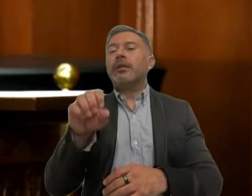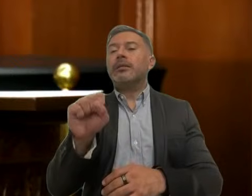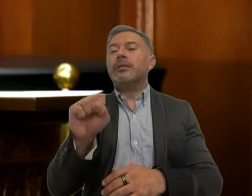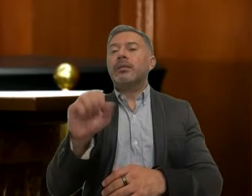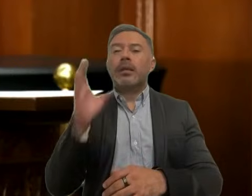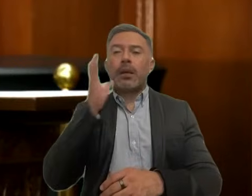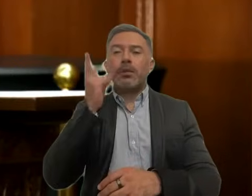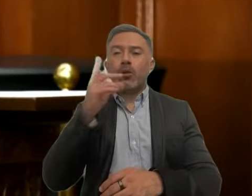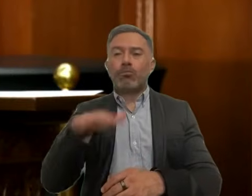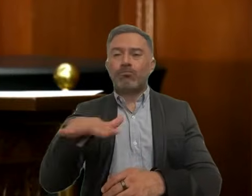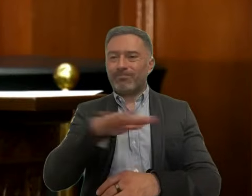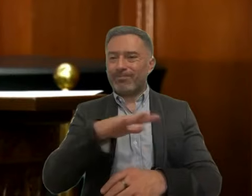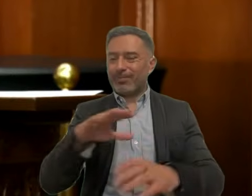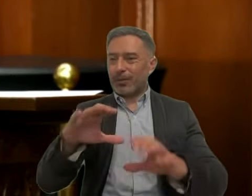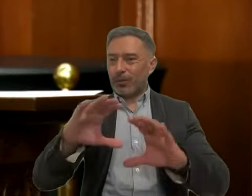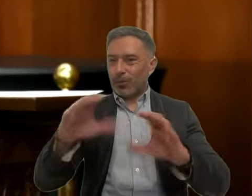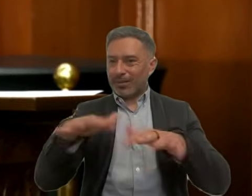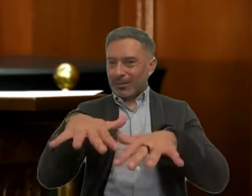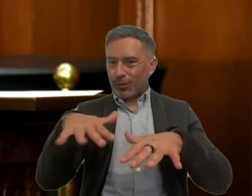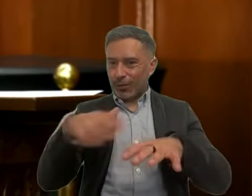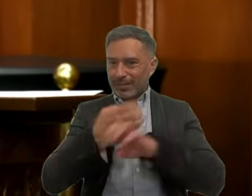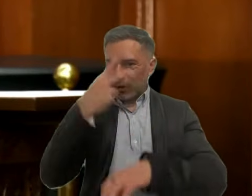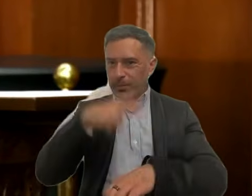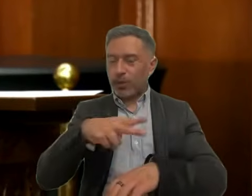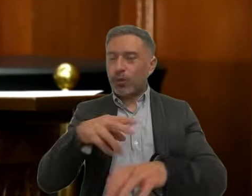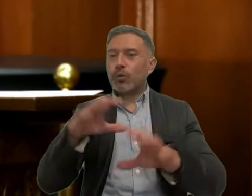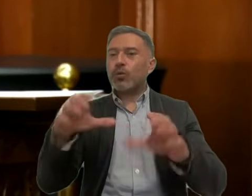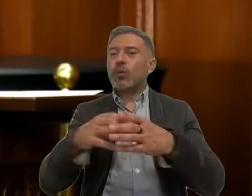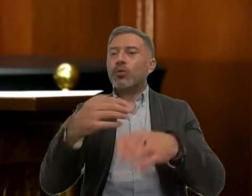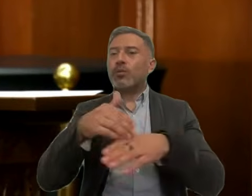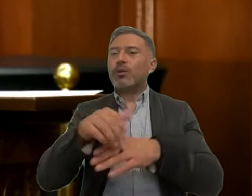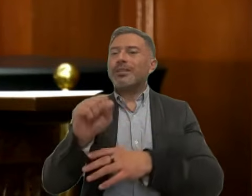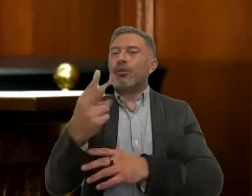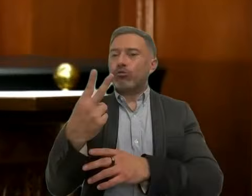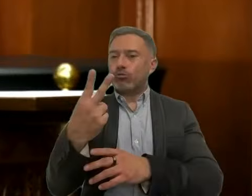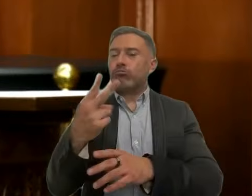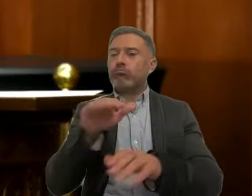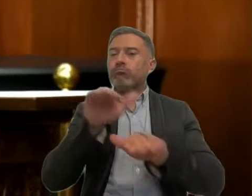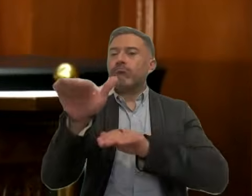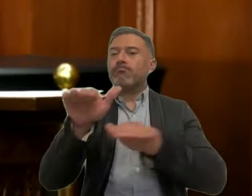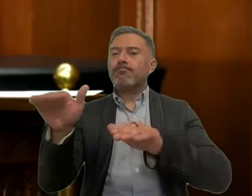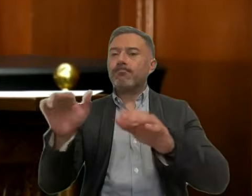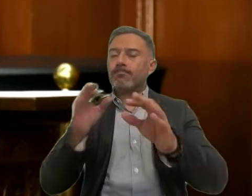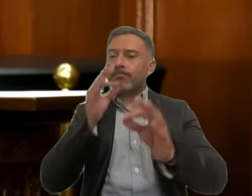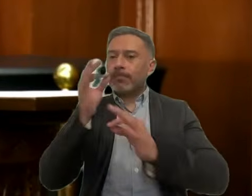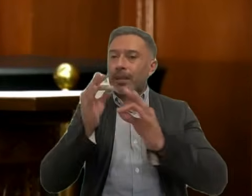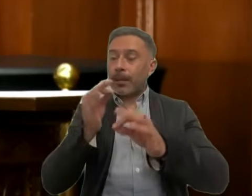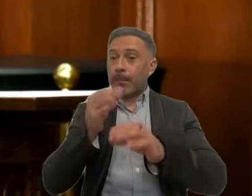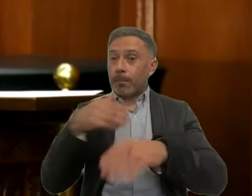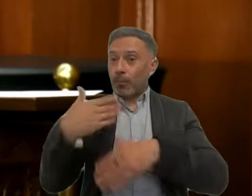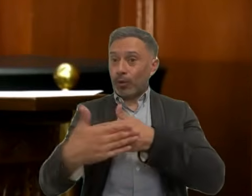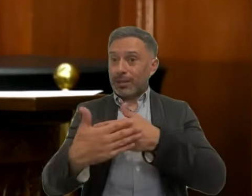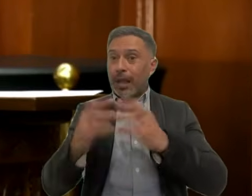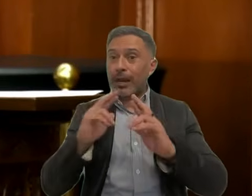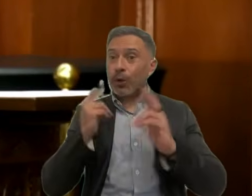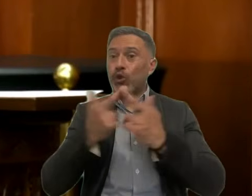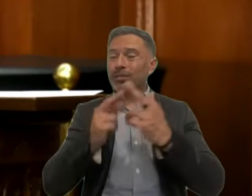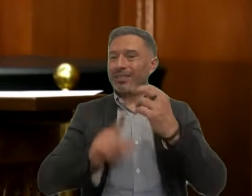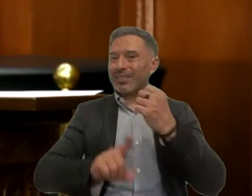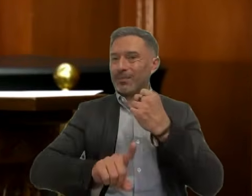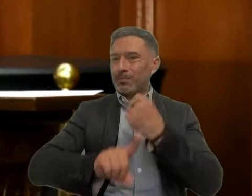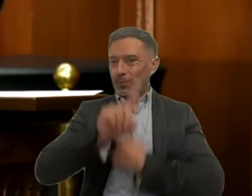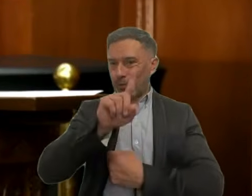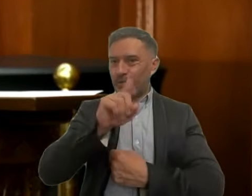62ª Legislatura del Congreso del Estado Libre y Soberano de México al periodo extraordinario de sesiones para conocer y resolver